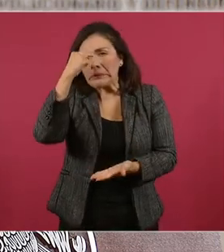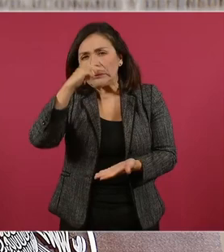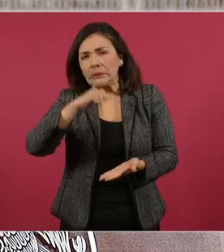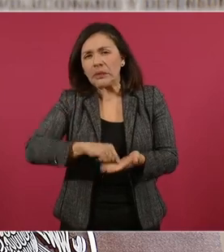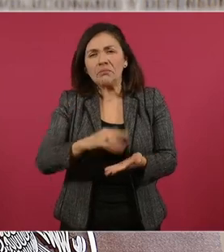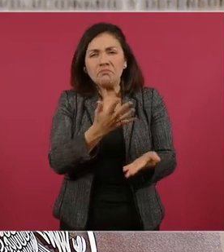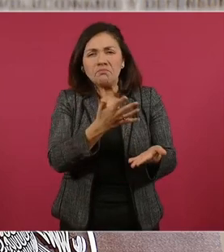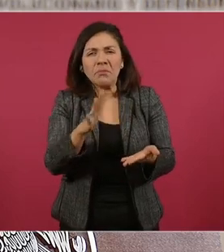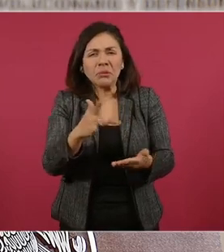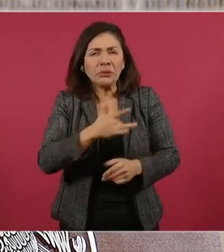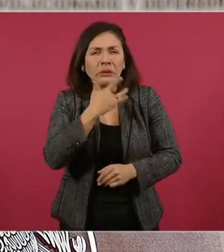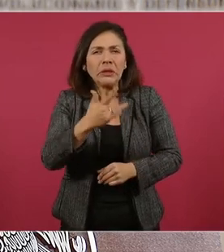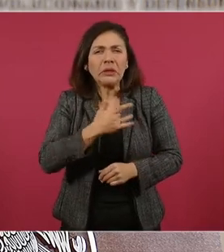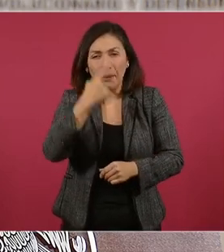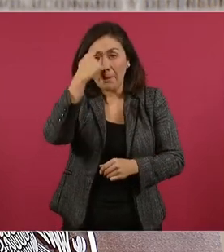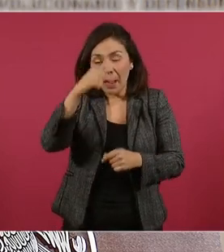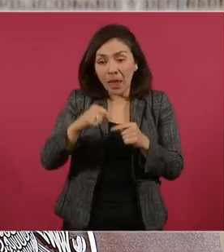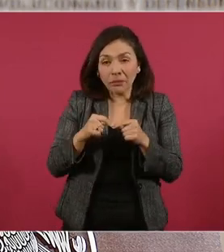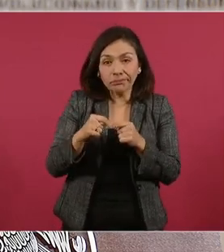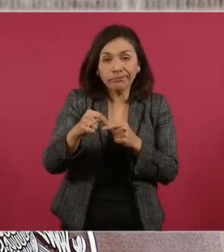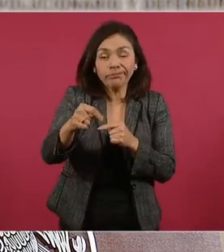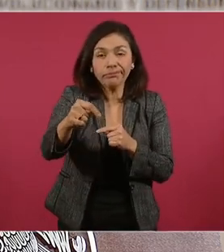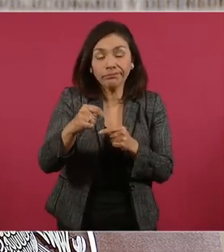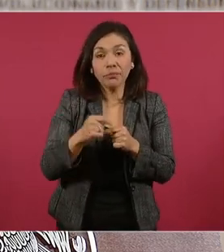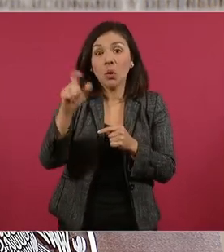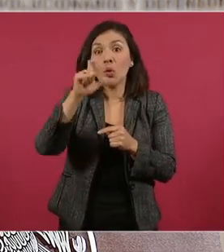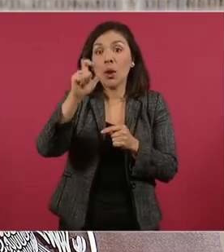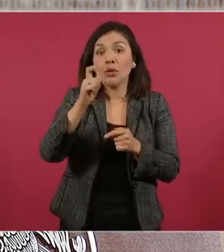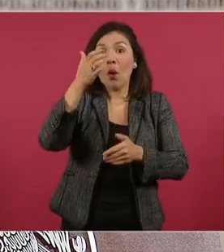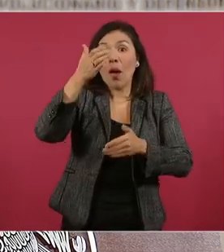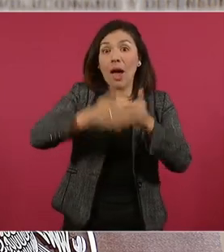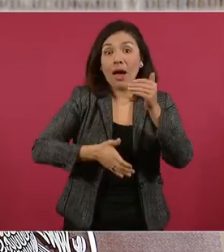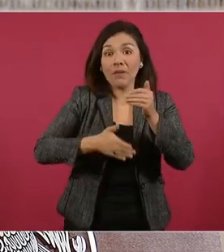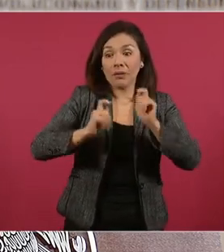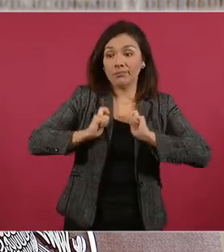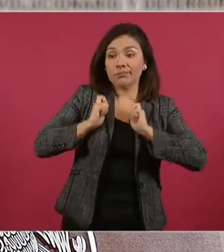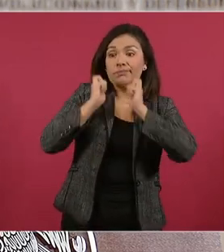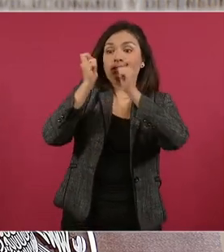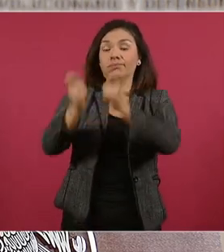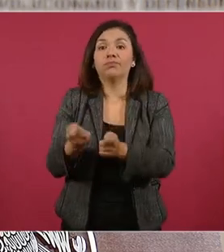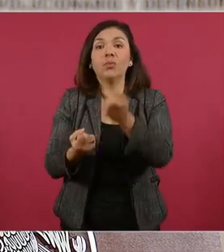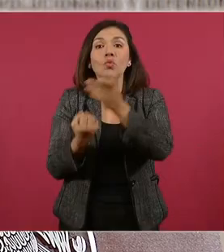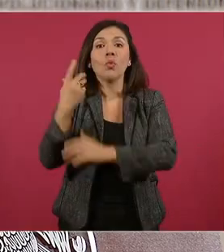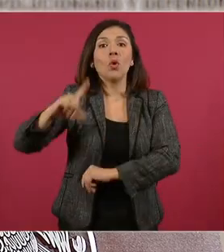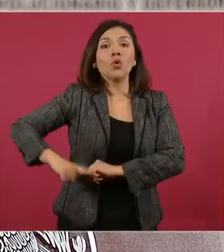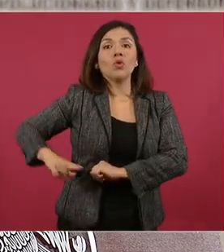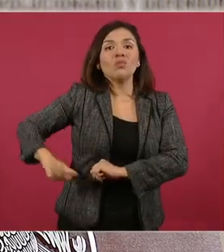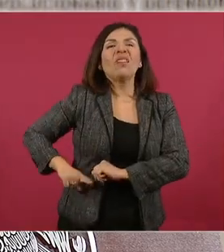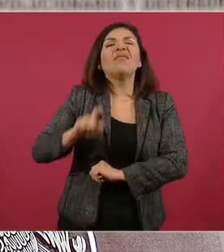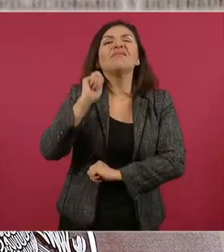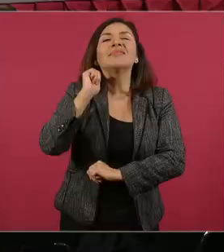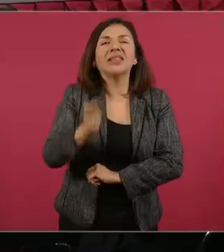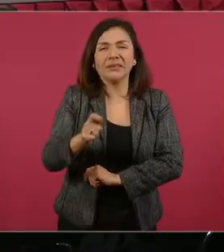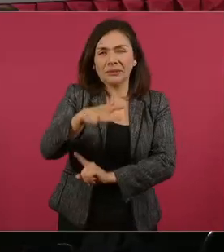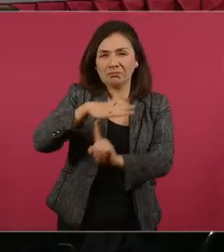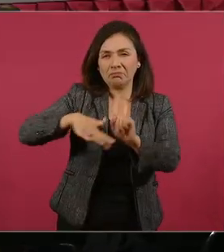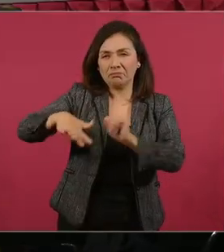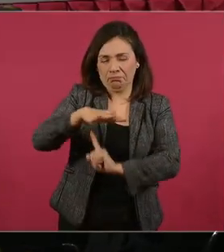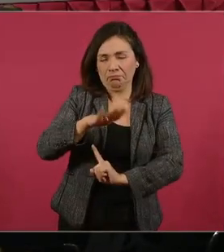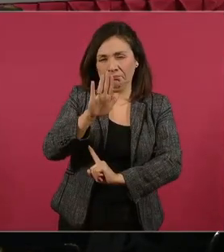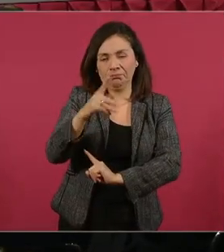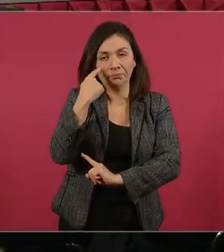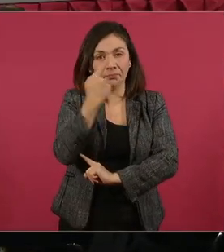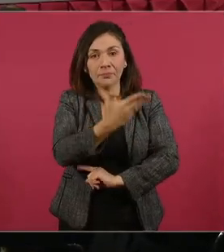estamos poniéndonos como meta entregarlo ya a la siguiente administración. Si me permite, presidente.